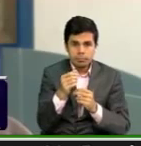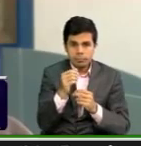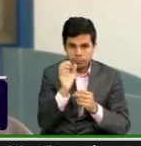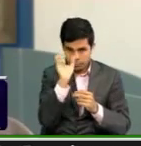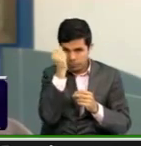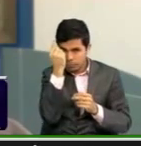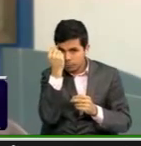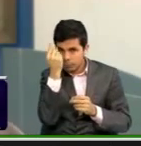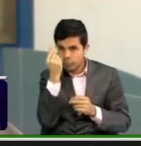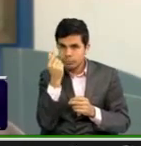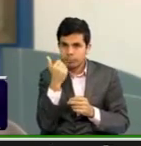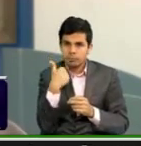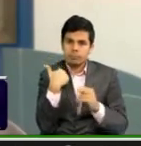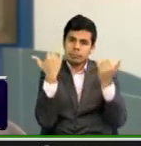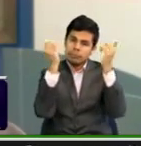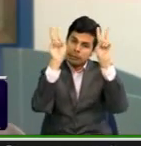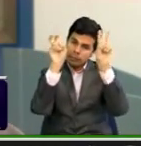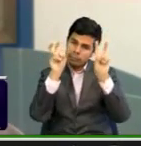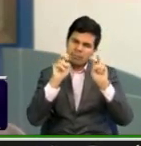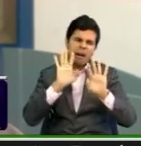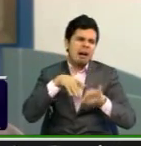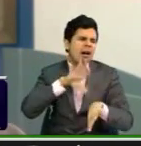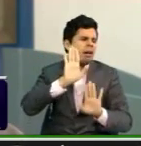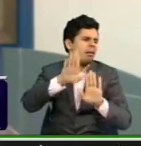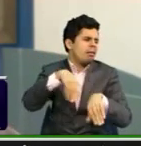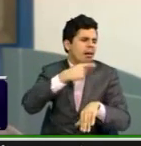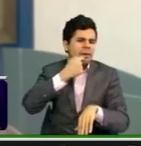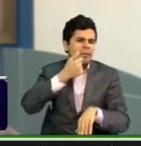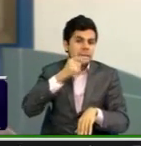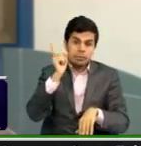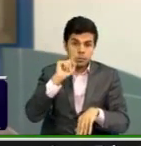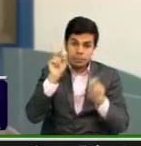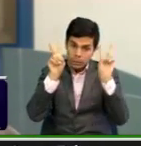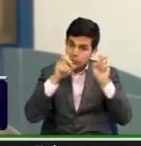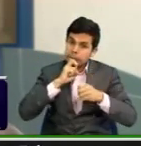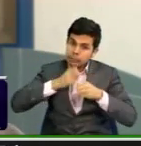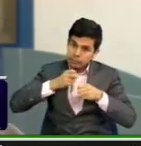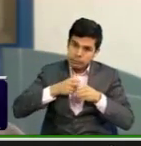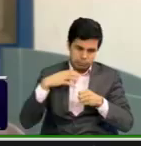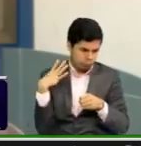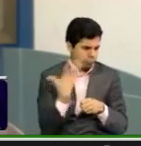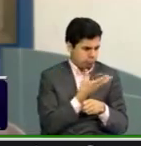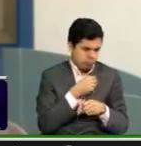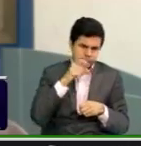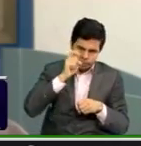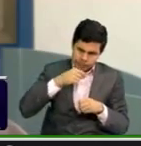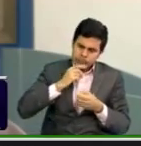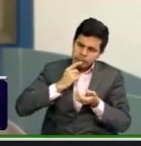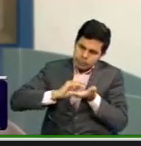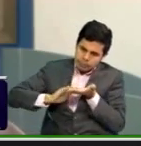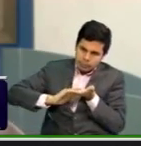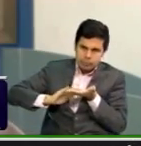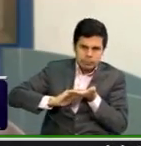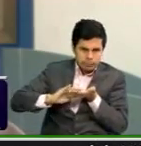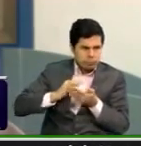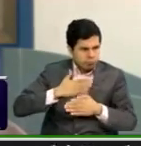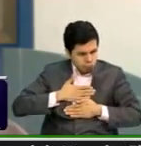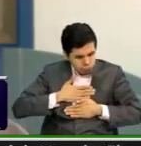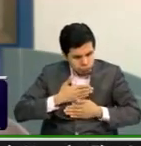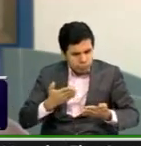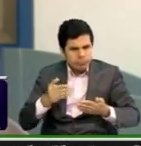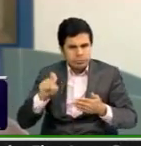los temas no sean complejos son temas difíciles pero tenemos que poner todo de nuestra parte sabemos